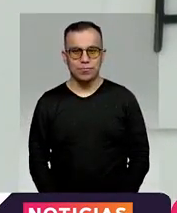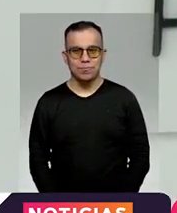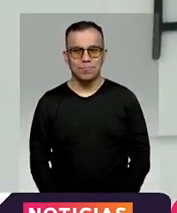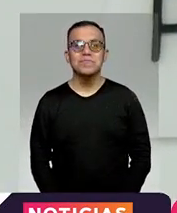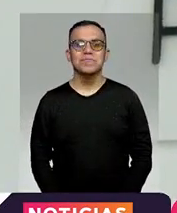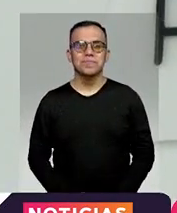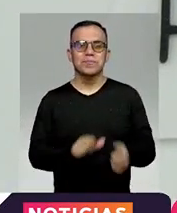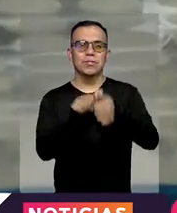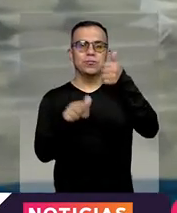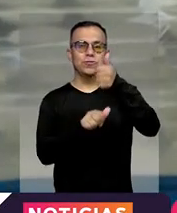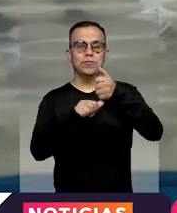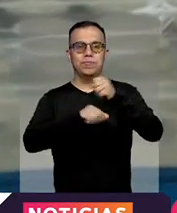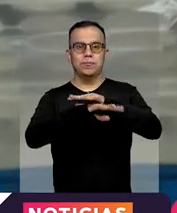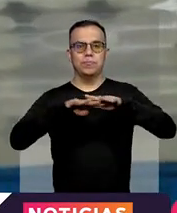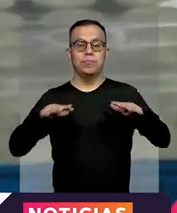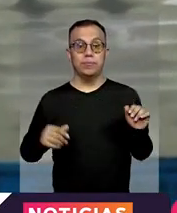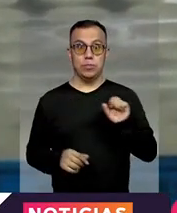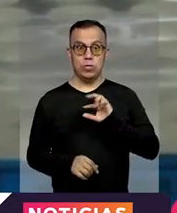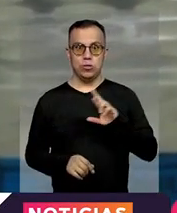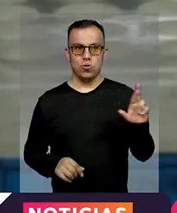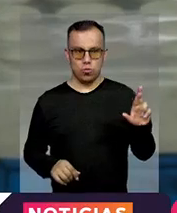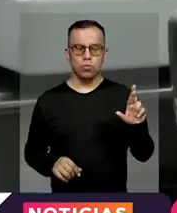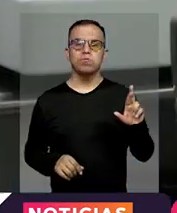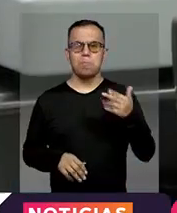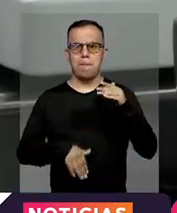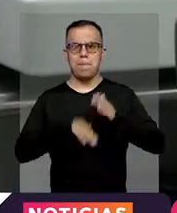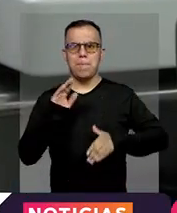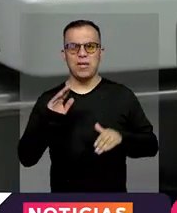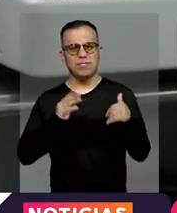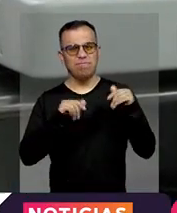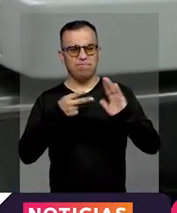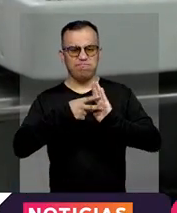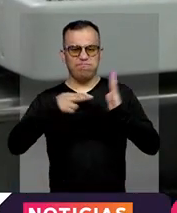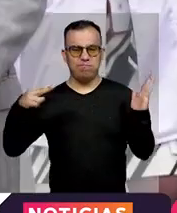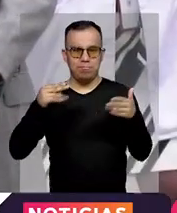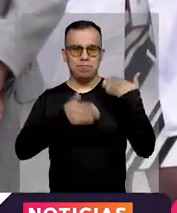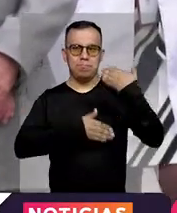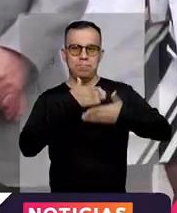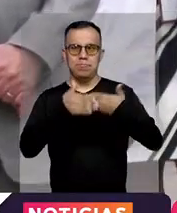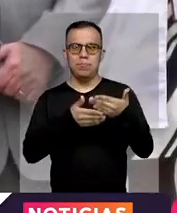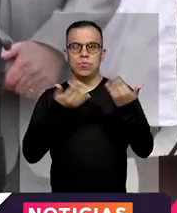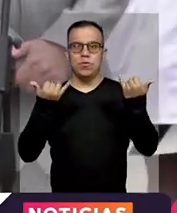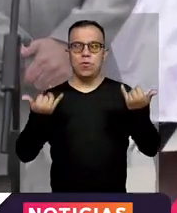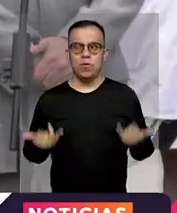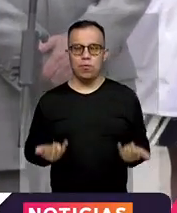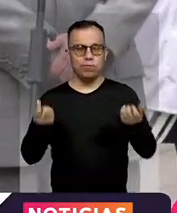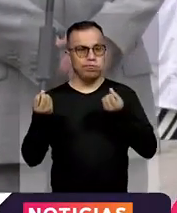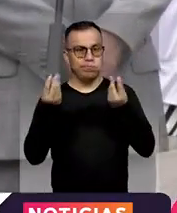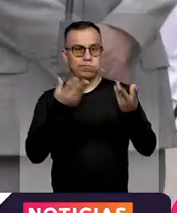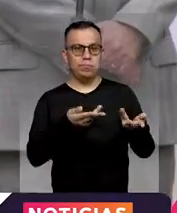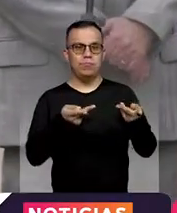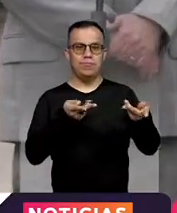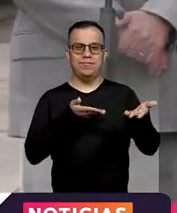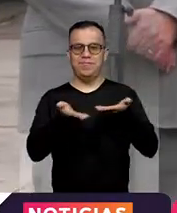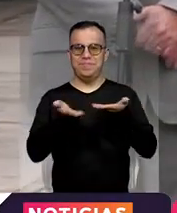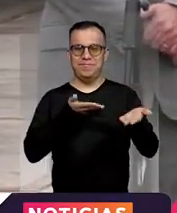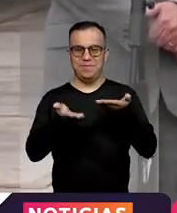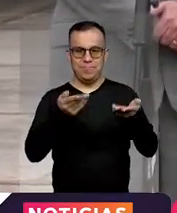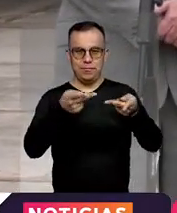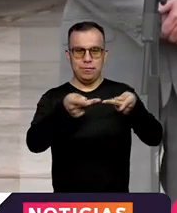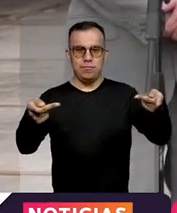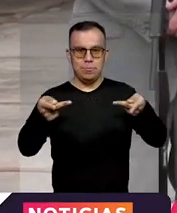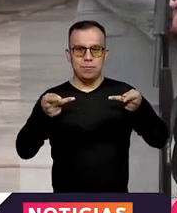La Surred Sur ahora cuenta con uno de los laboratorios más avanzados de la ciudad. Hoy estamos poniendo al servicio el nuevo